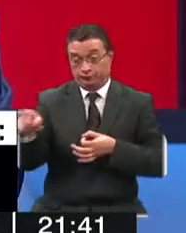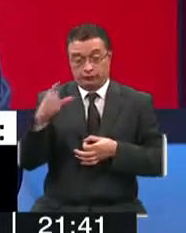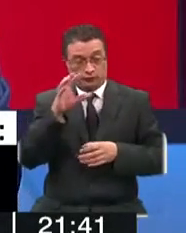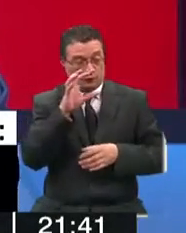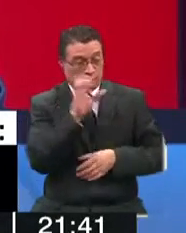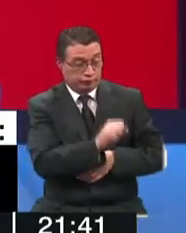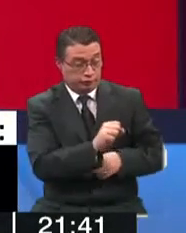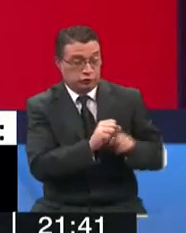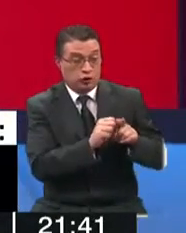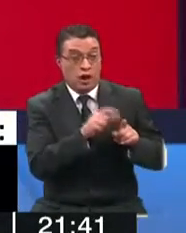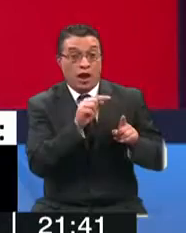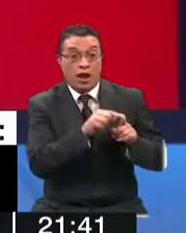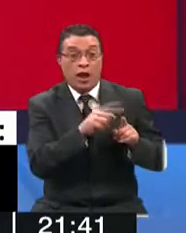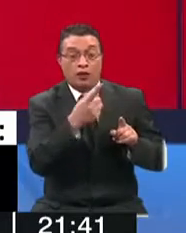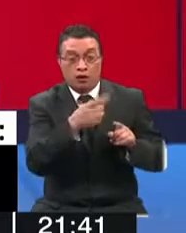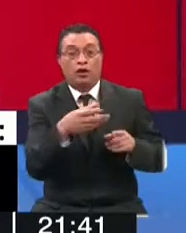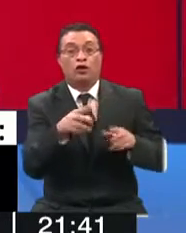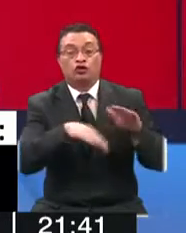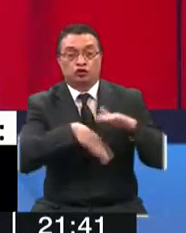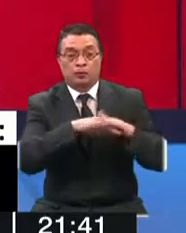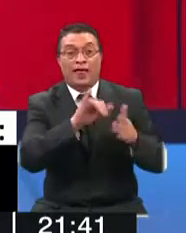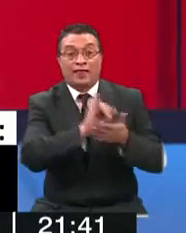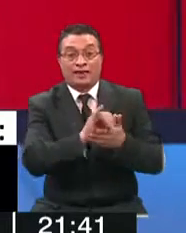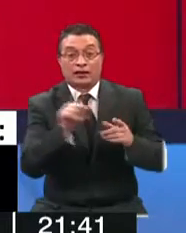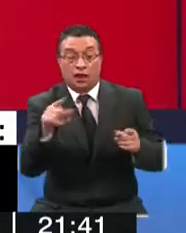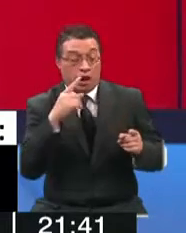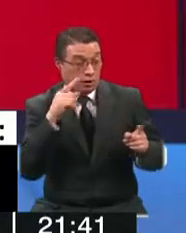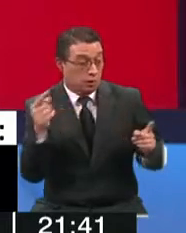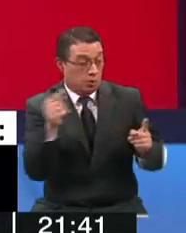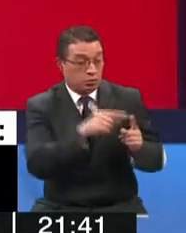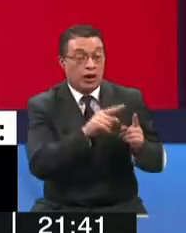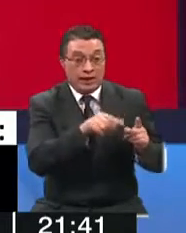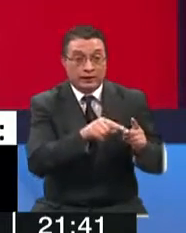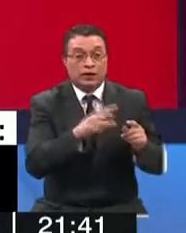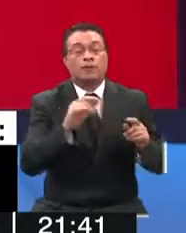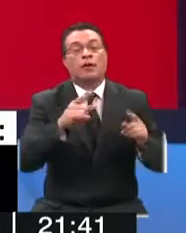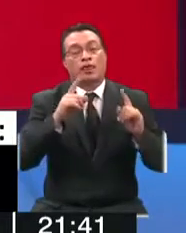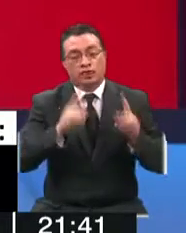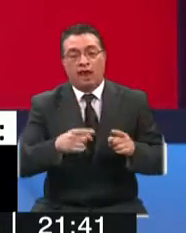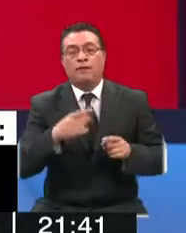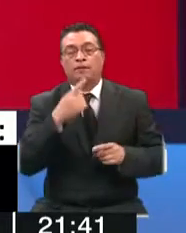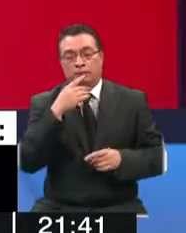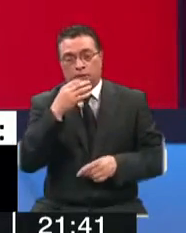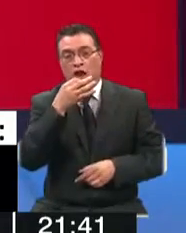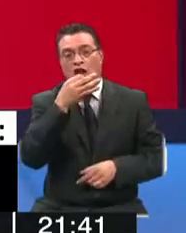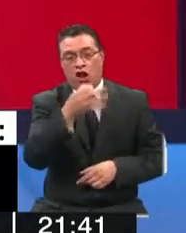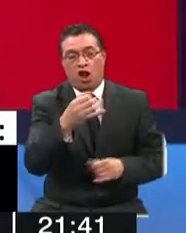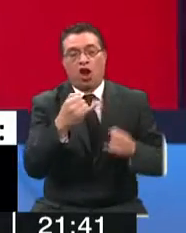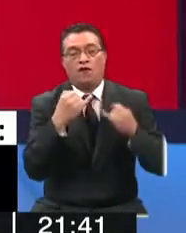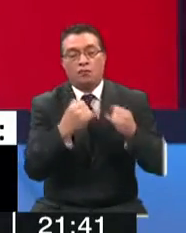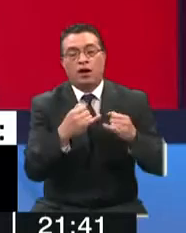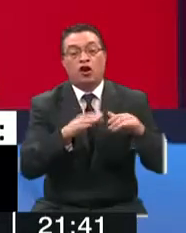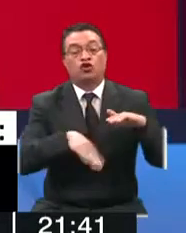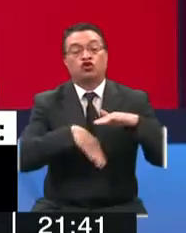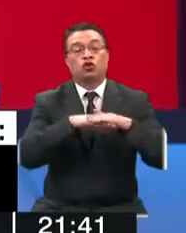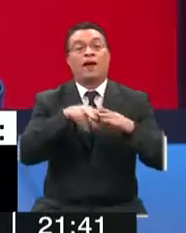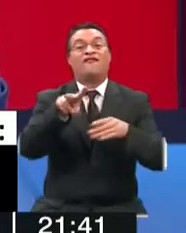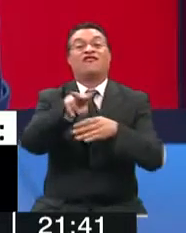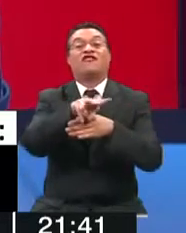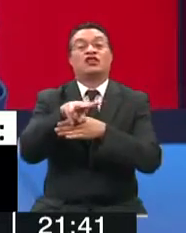en un organismo fiscalizado por la Superintendencia de Valores y Seguros, esa auditora habría estado obligada a informar al supervisor de este